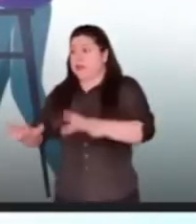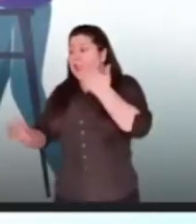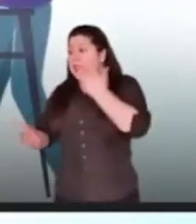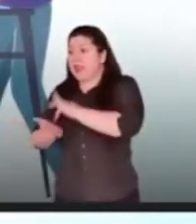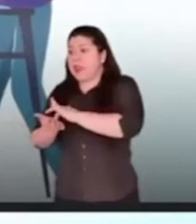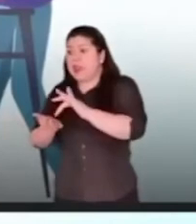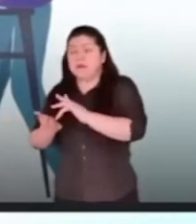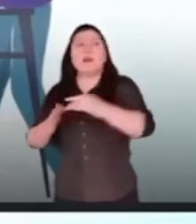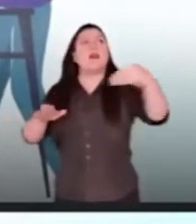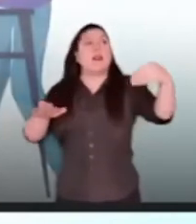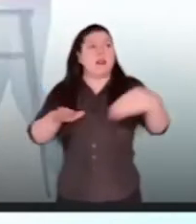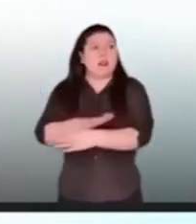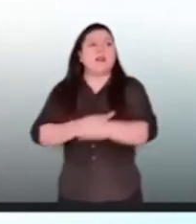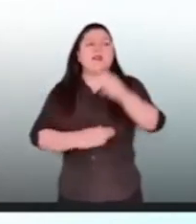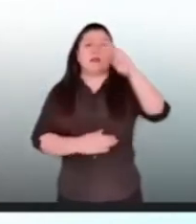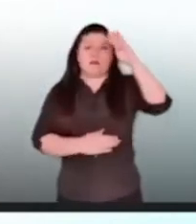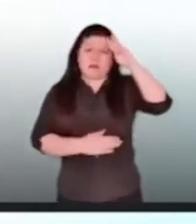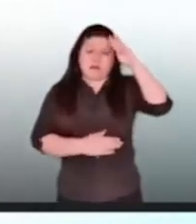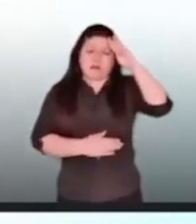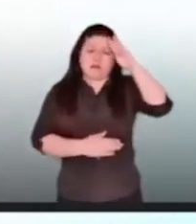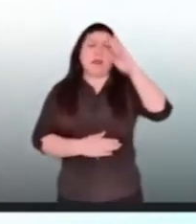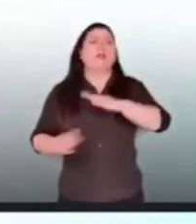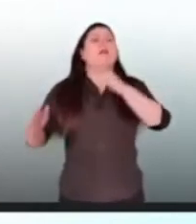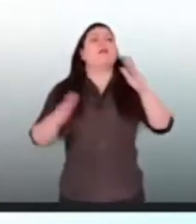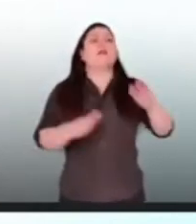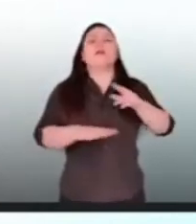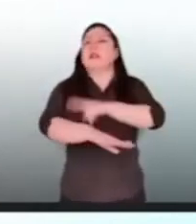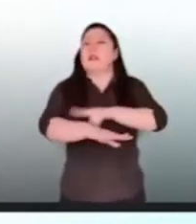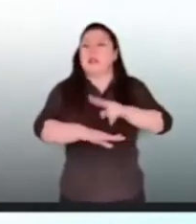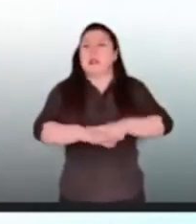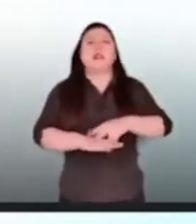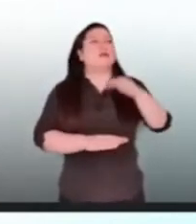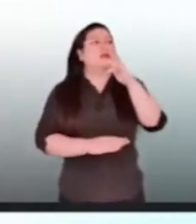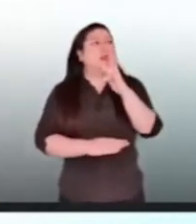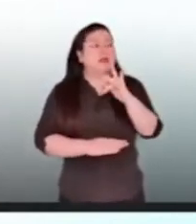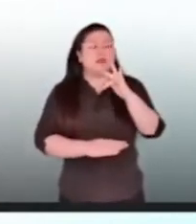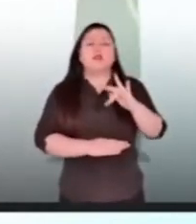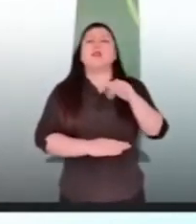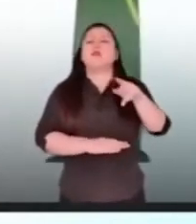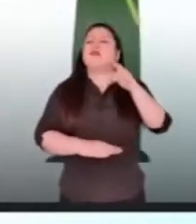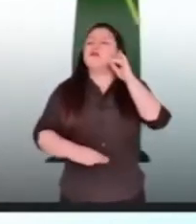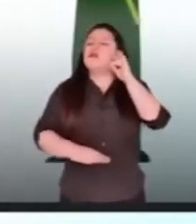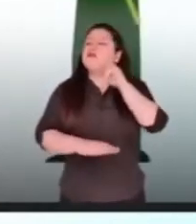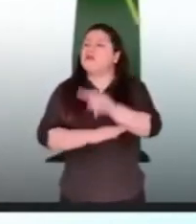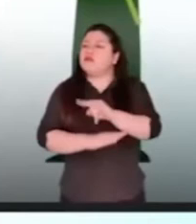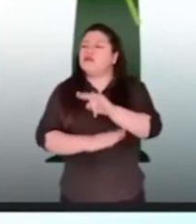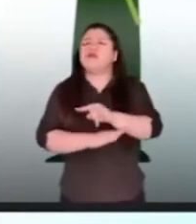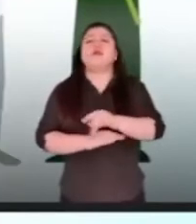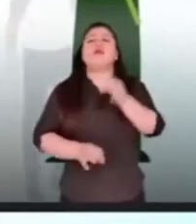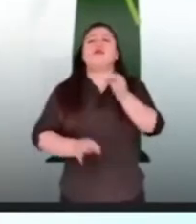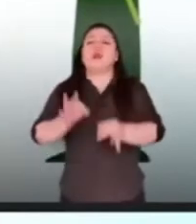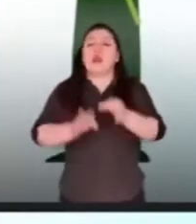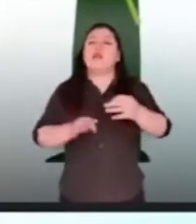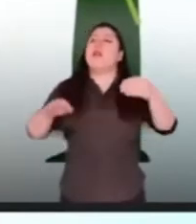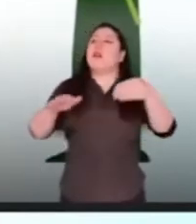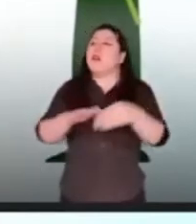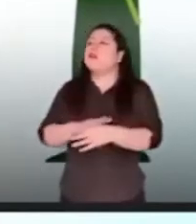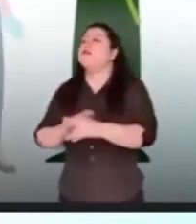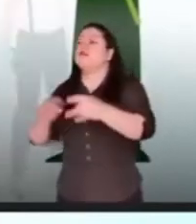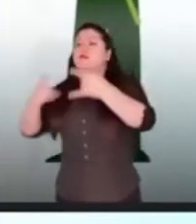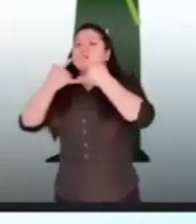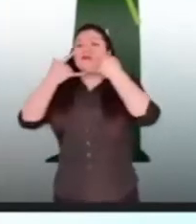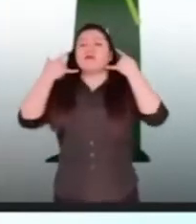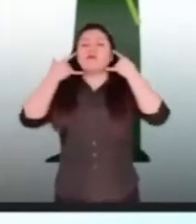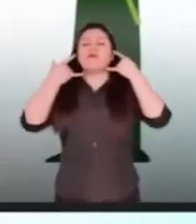mobiliario. Seguido a esto, se permitirá el ingreso de la fuerza pública, los delegados de puesto, los testigos y